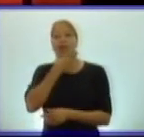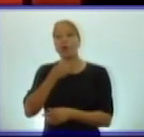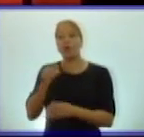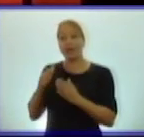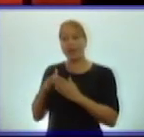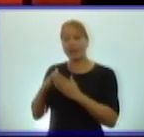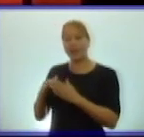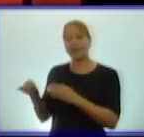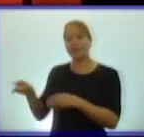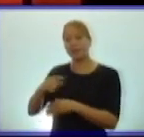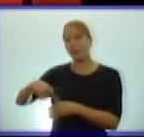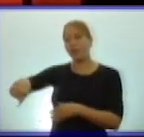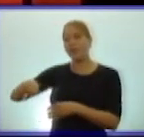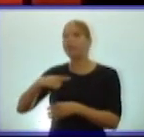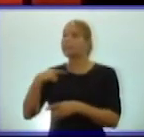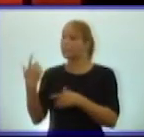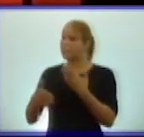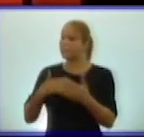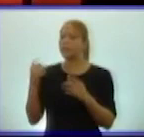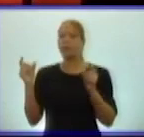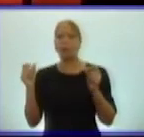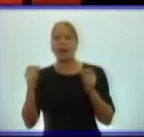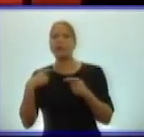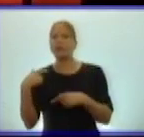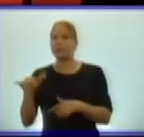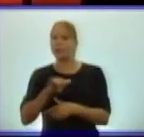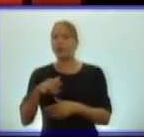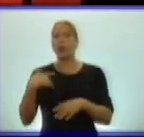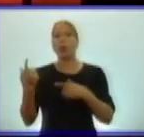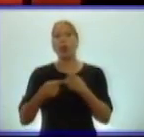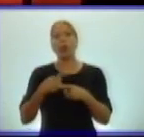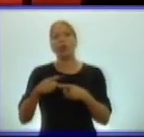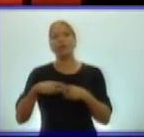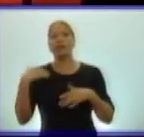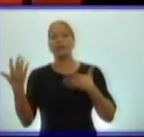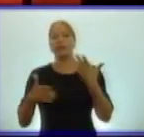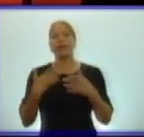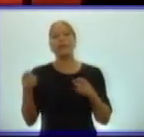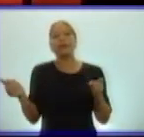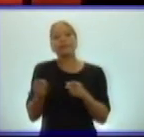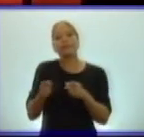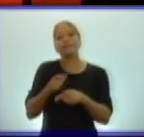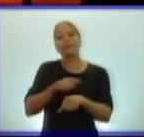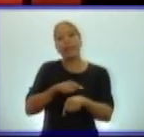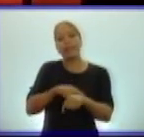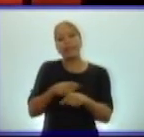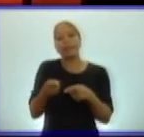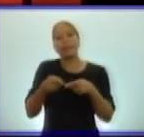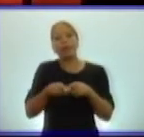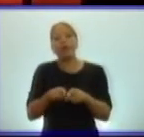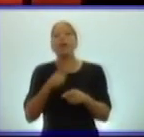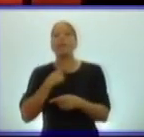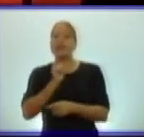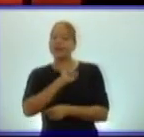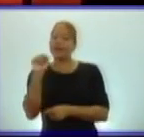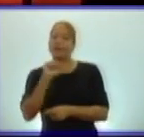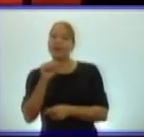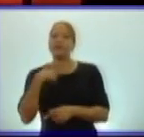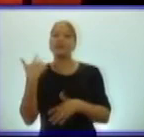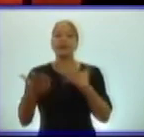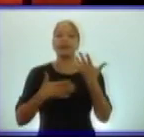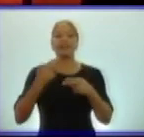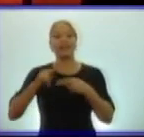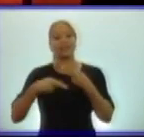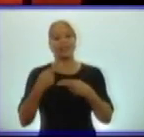debe jugar y hacer otras actividades. Pero dosifíquele el tiempo para que él pueda realizar con éxito estas actividades que van a